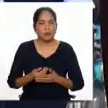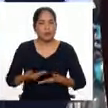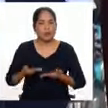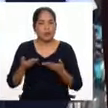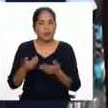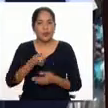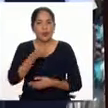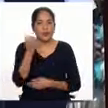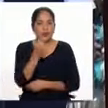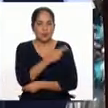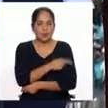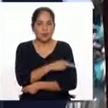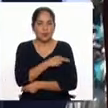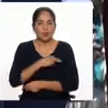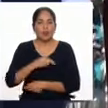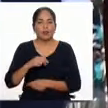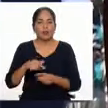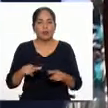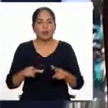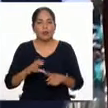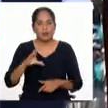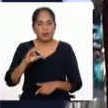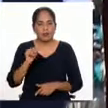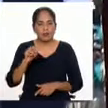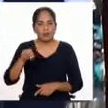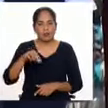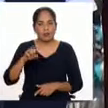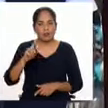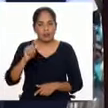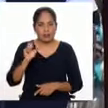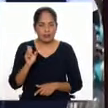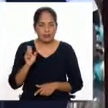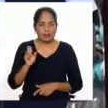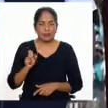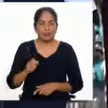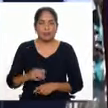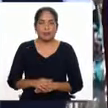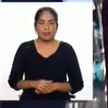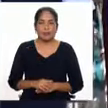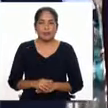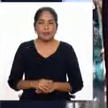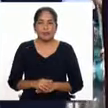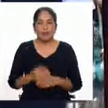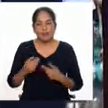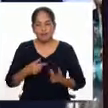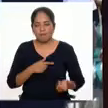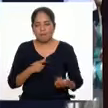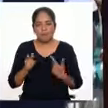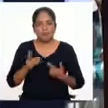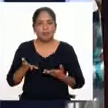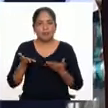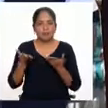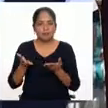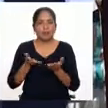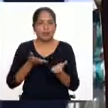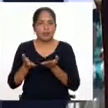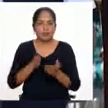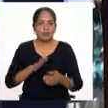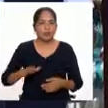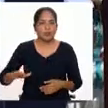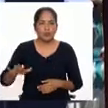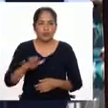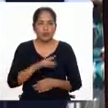otro hospital allá en Cañete, cerca de Lima, pero también lo hemos puesto a disposición de toda